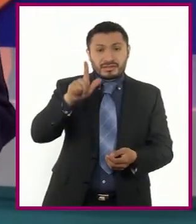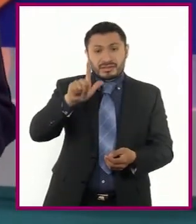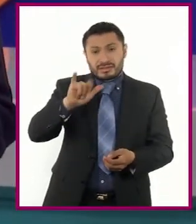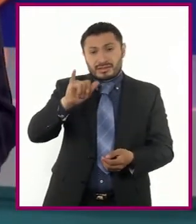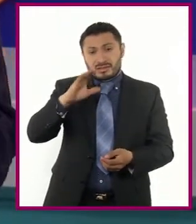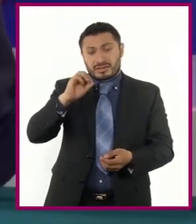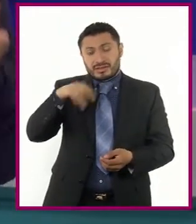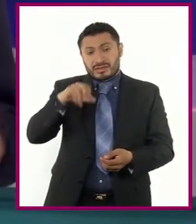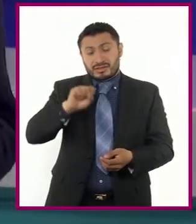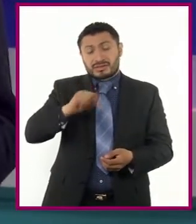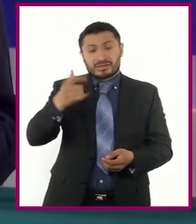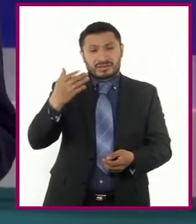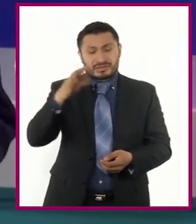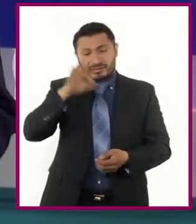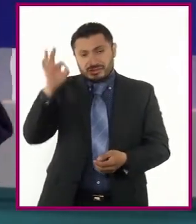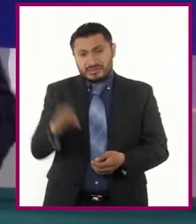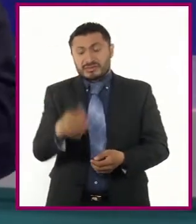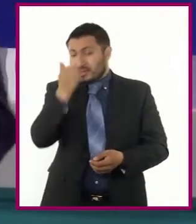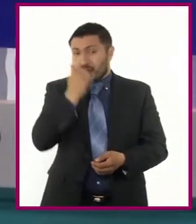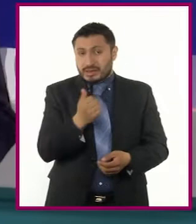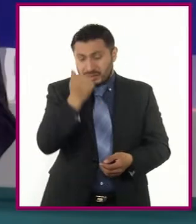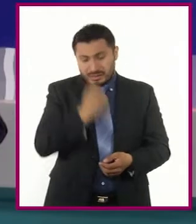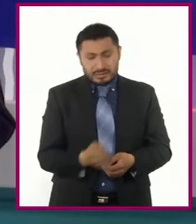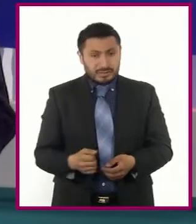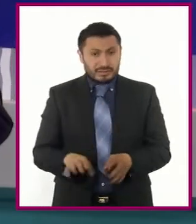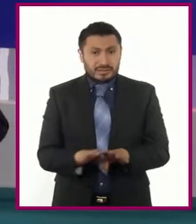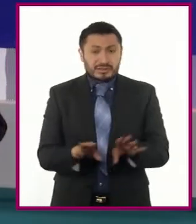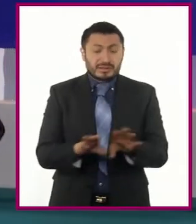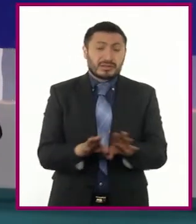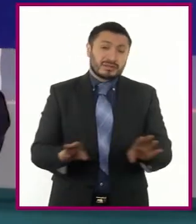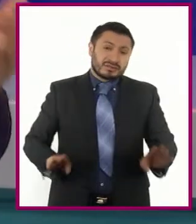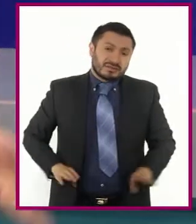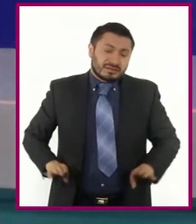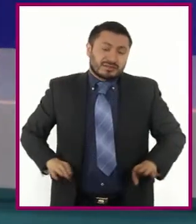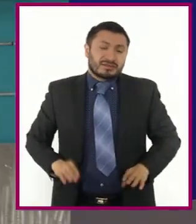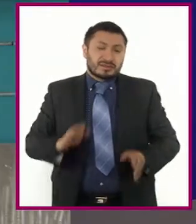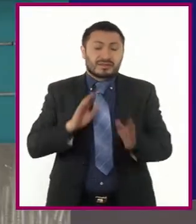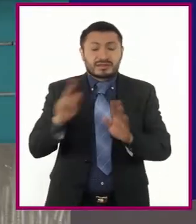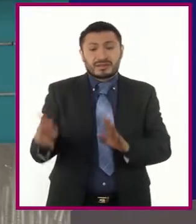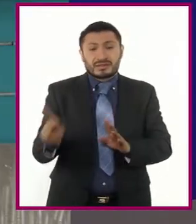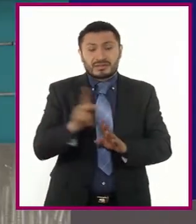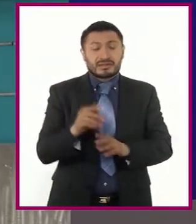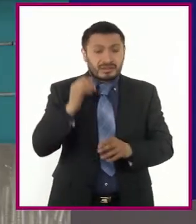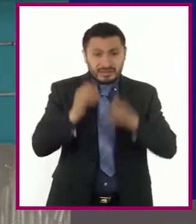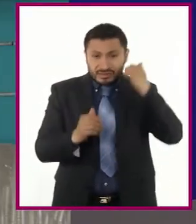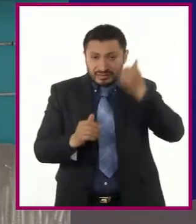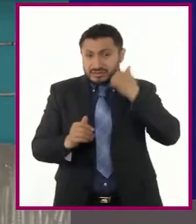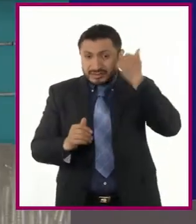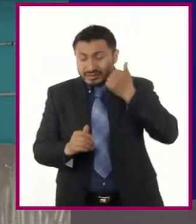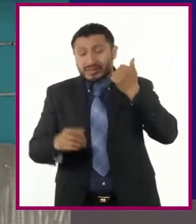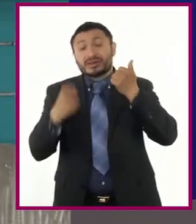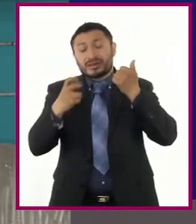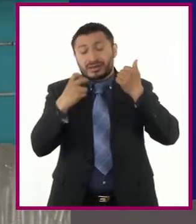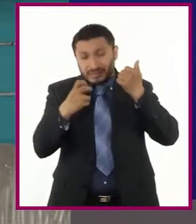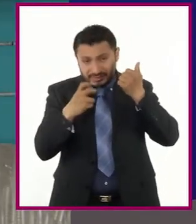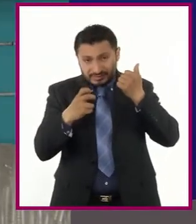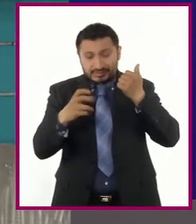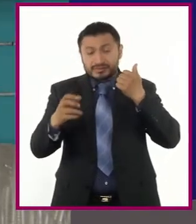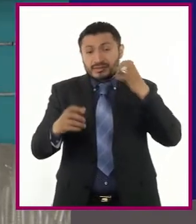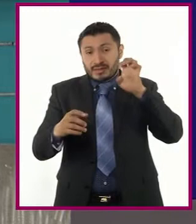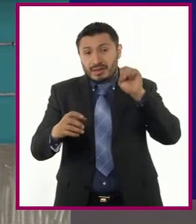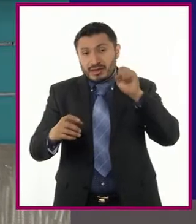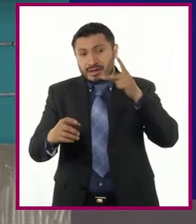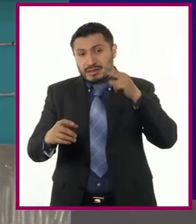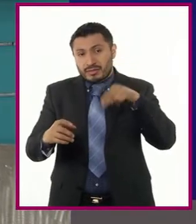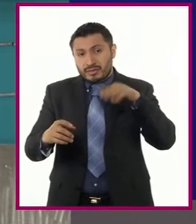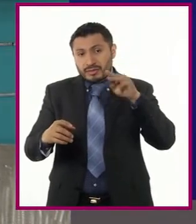otro 50% por azúcares. Son tensoactivos de propiedades similares a las de los jabones, los cuales producen espuma al